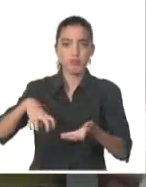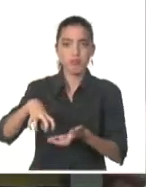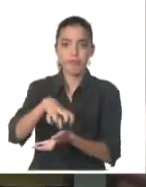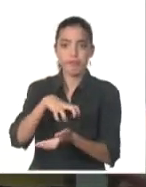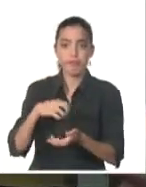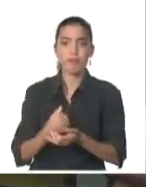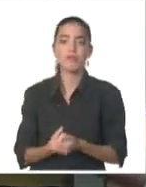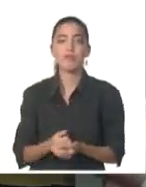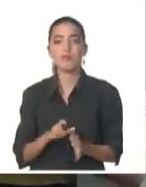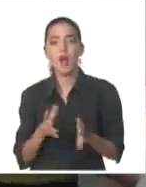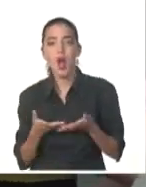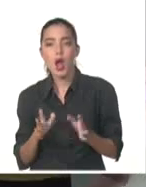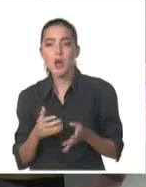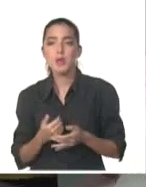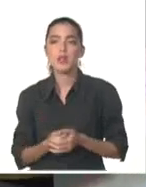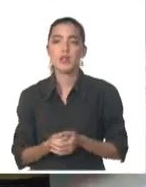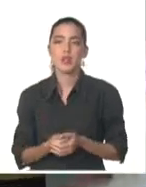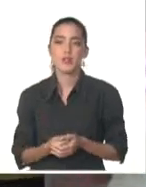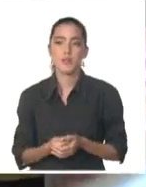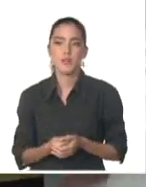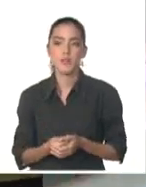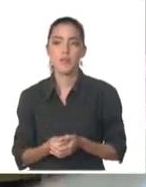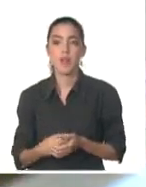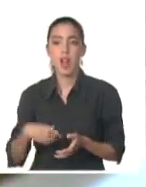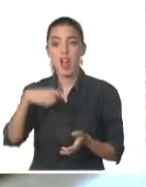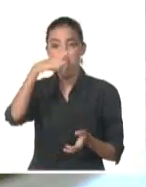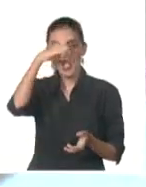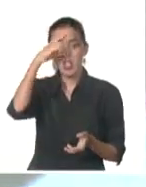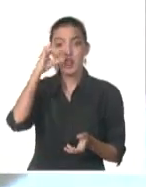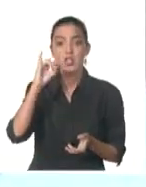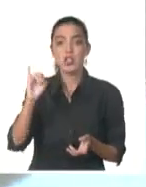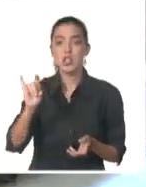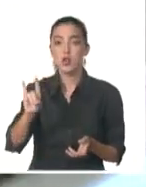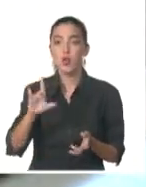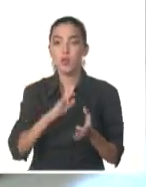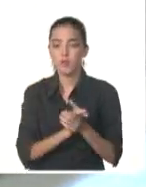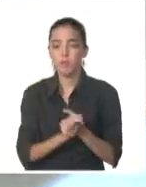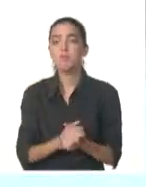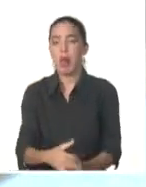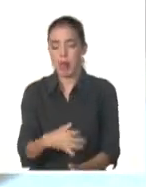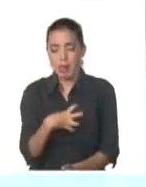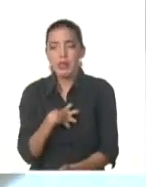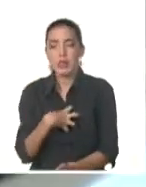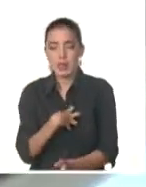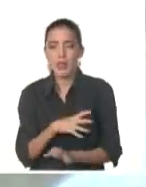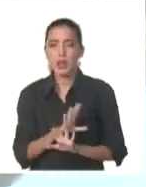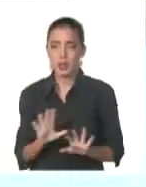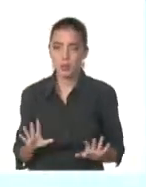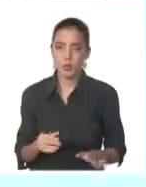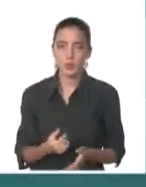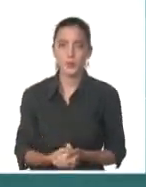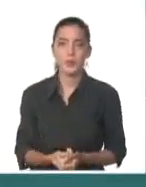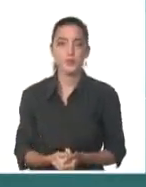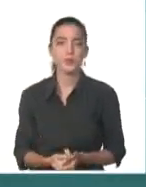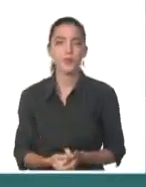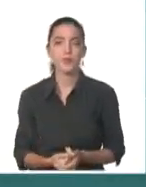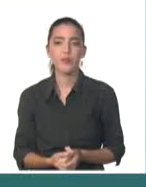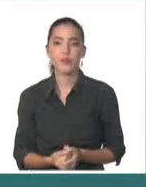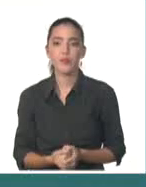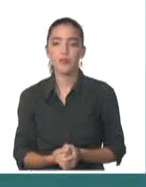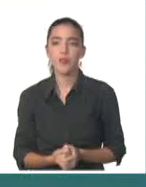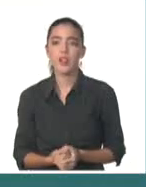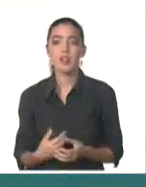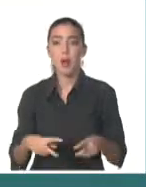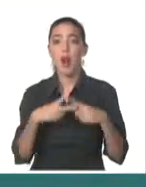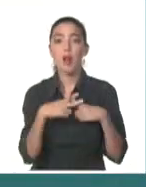atención a la población, tenemos la basificación de SIUM también, una ambulancia. Y estamos hoy en la recuperación de nuestro policlínico. Ante la